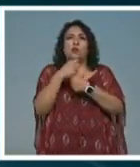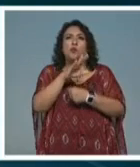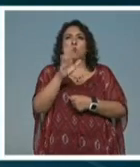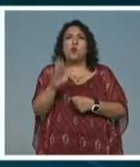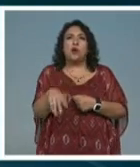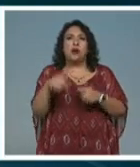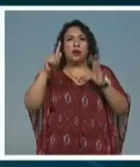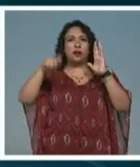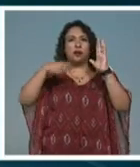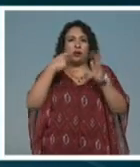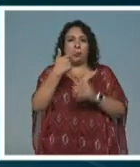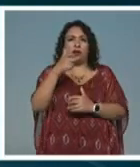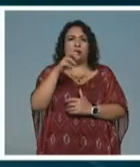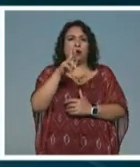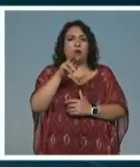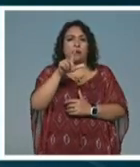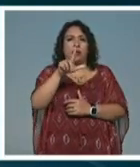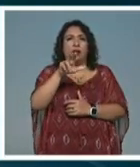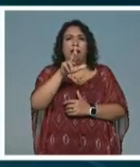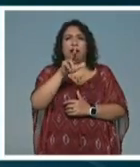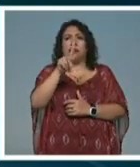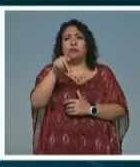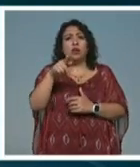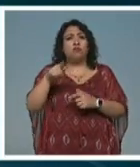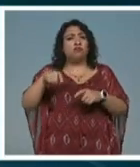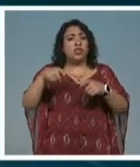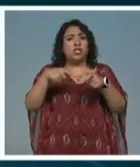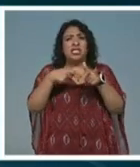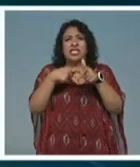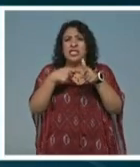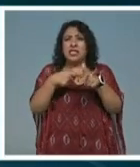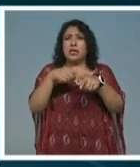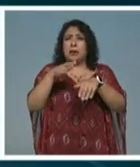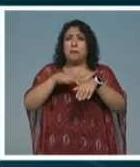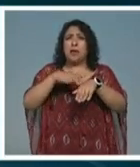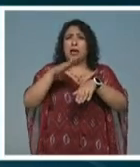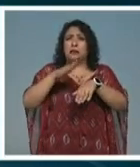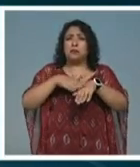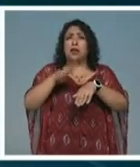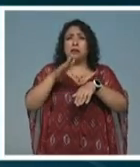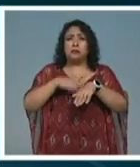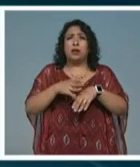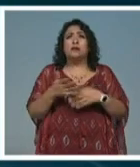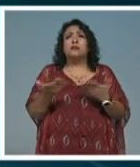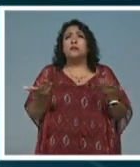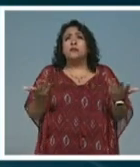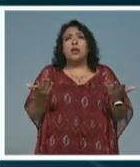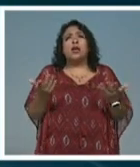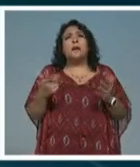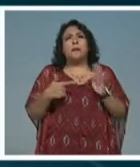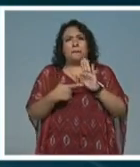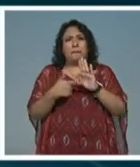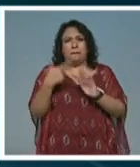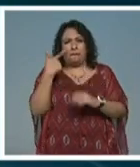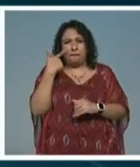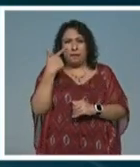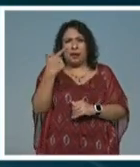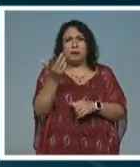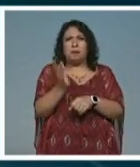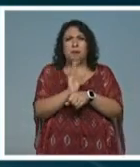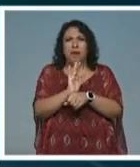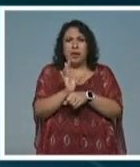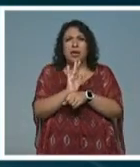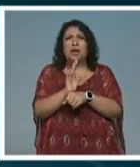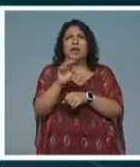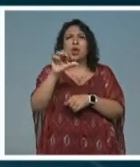cineasta Gabriel Retes, ¿no? Pero bueno, su legado sigue más que vivo, ¿no? No los entretengo más, vamos a ver esta película